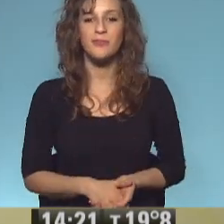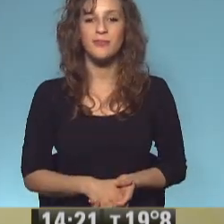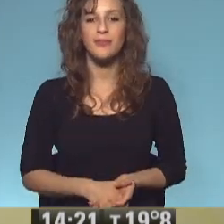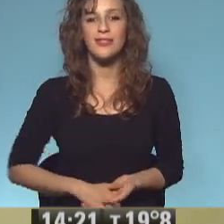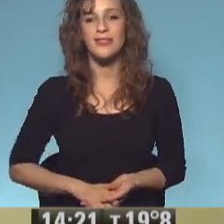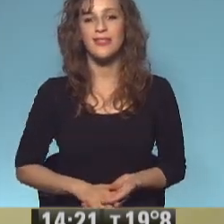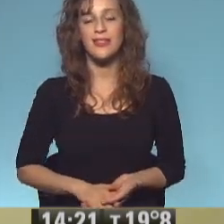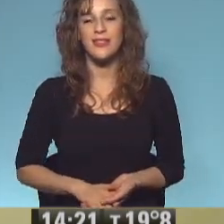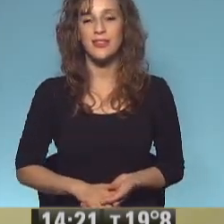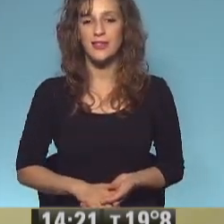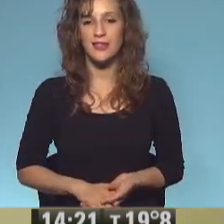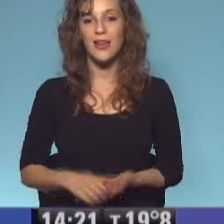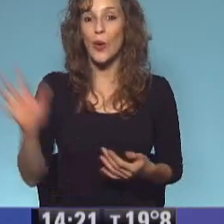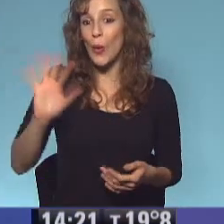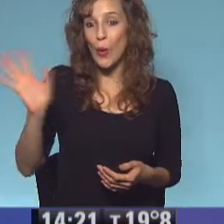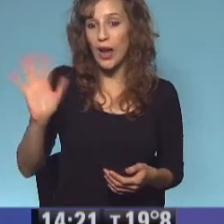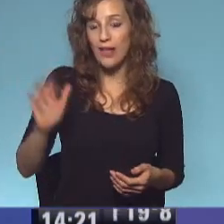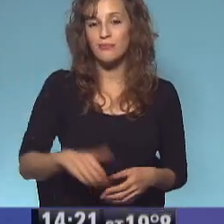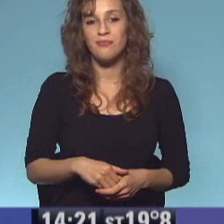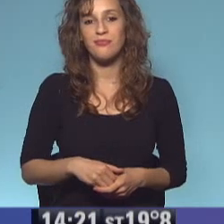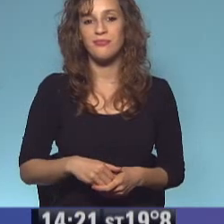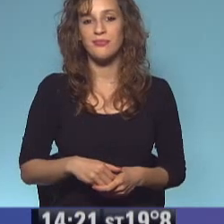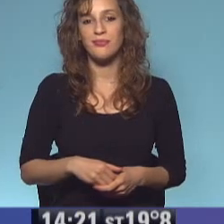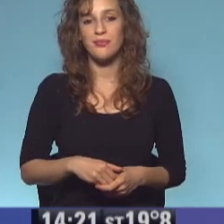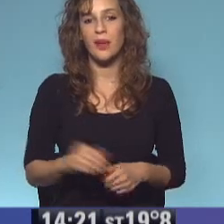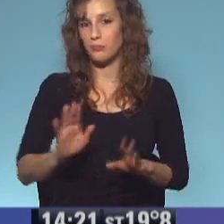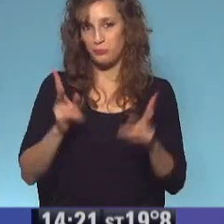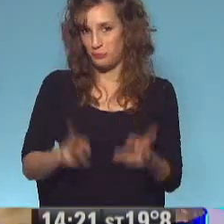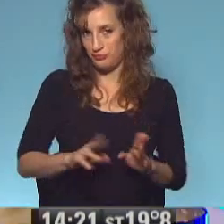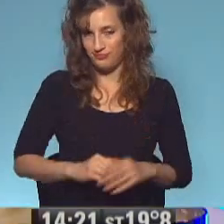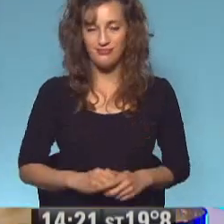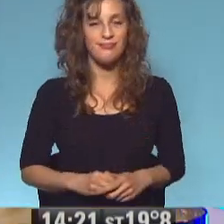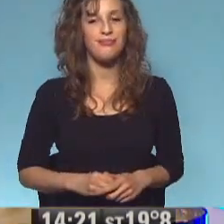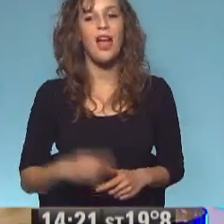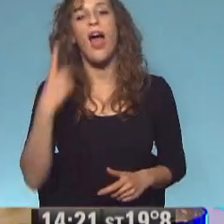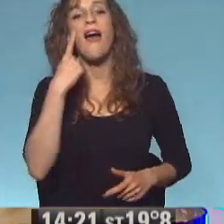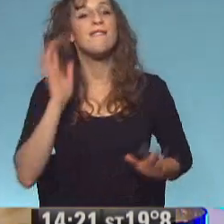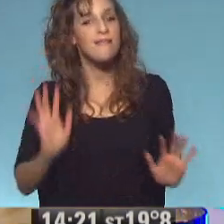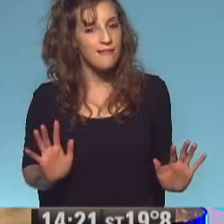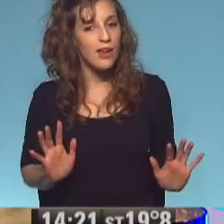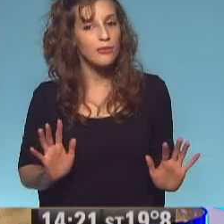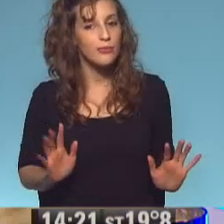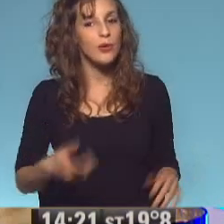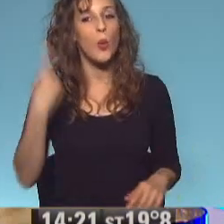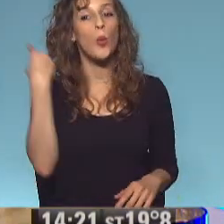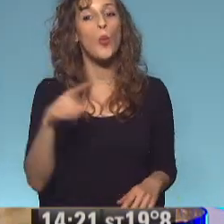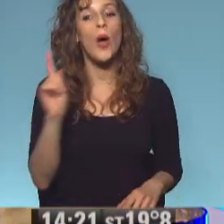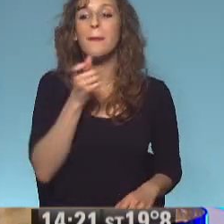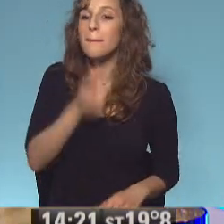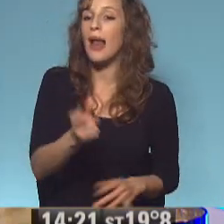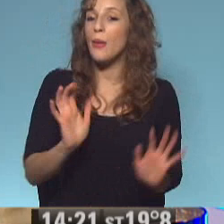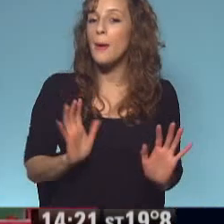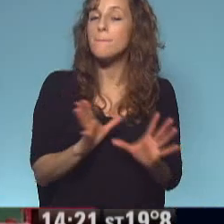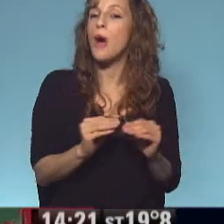Hola. Hola, es una palabra que a ver. ¿Cuáles eran? Antes mojadas. Que...